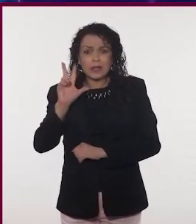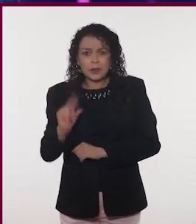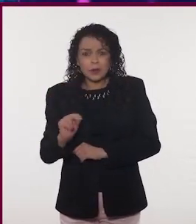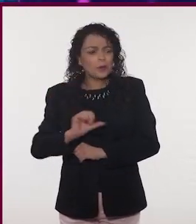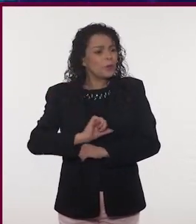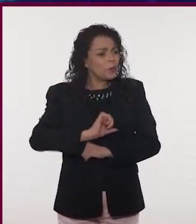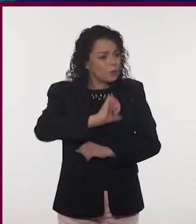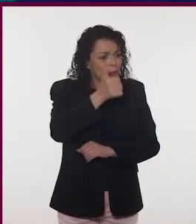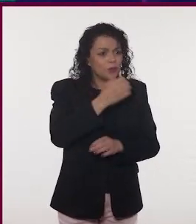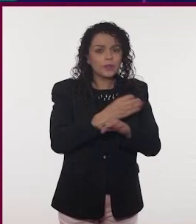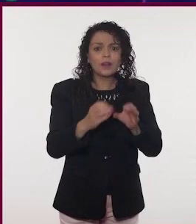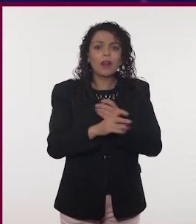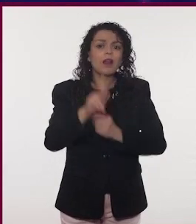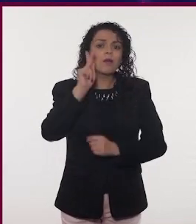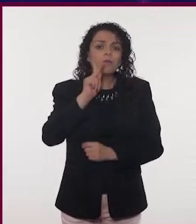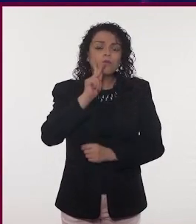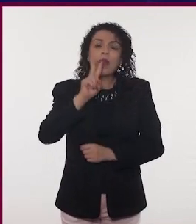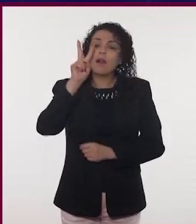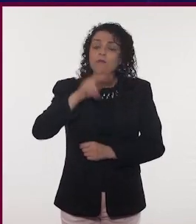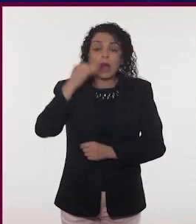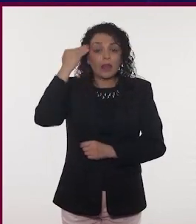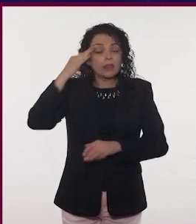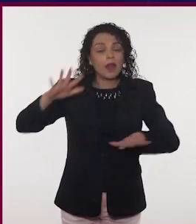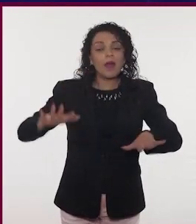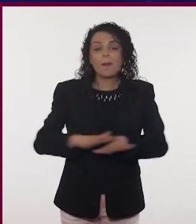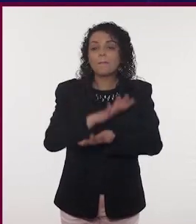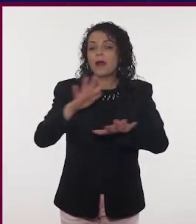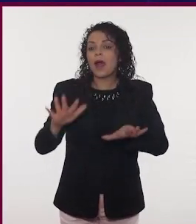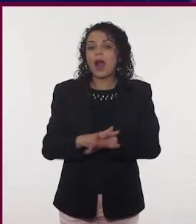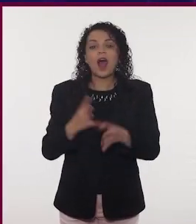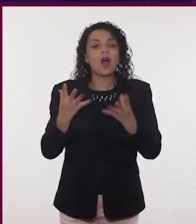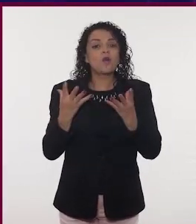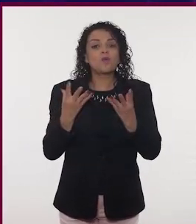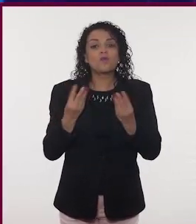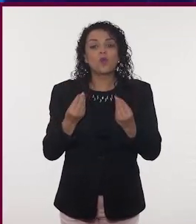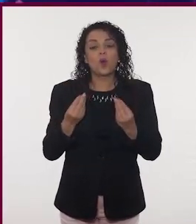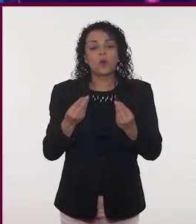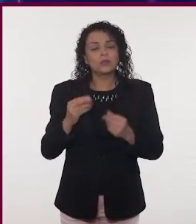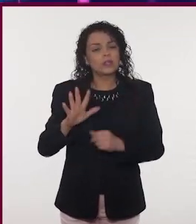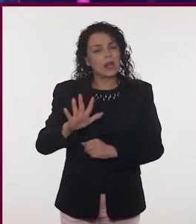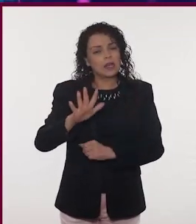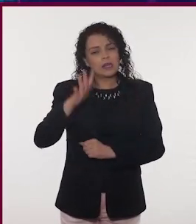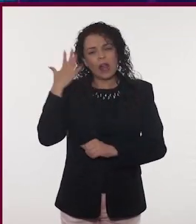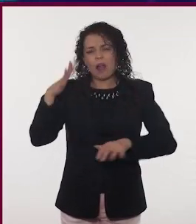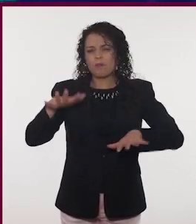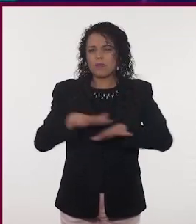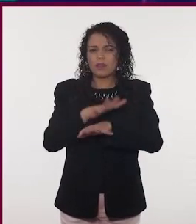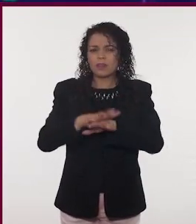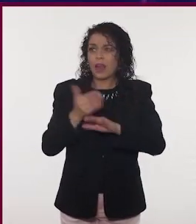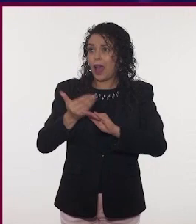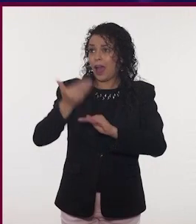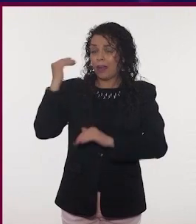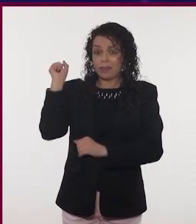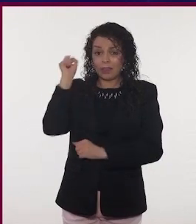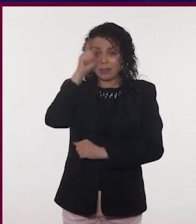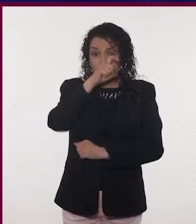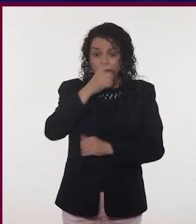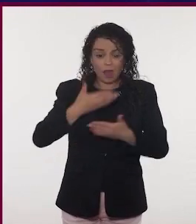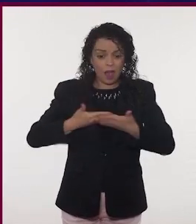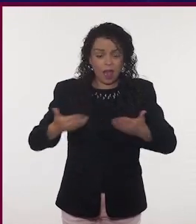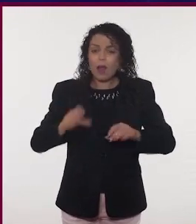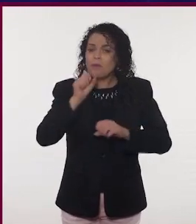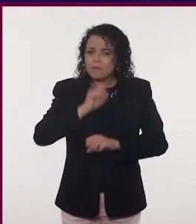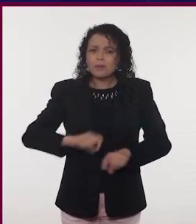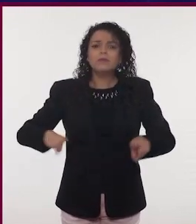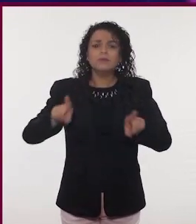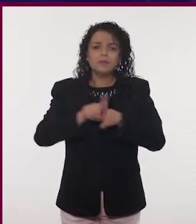porque los tiempos están cambiando muy rápido. Y ahora es más, si antes nos costaba trabajo, yo creo que ahora igual. Pero